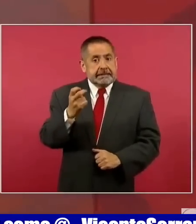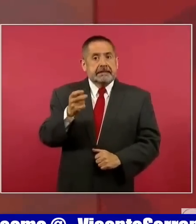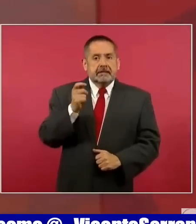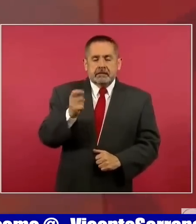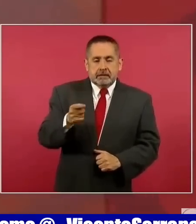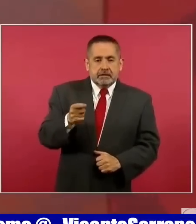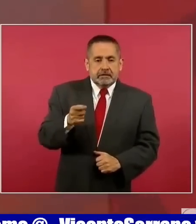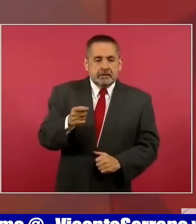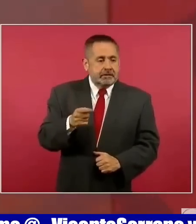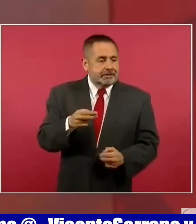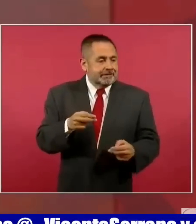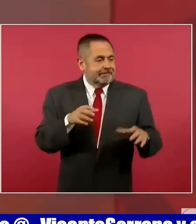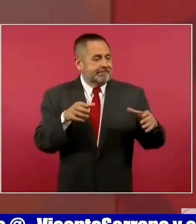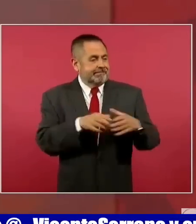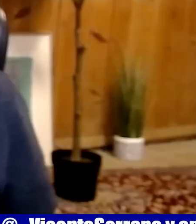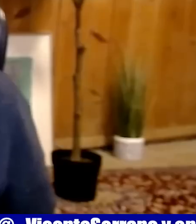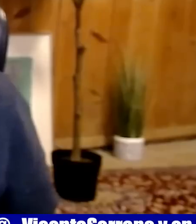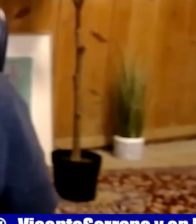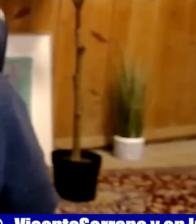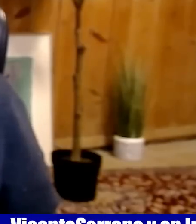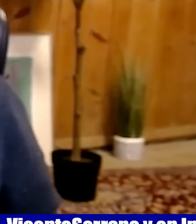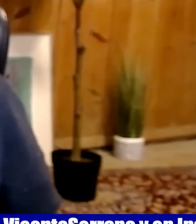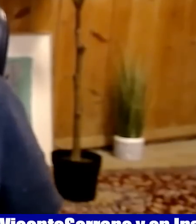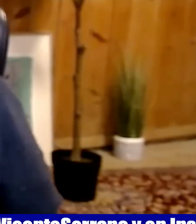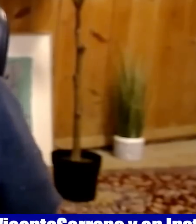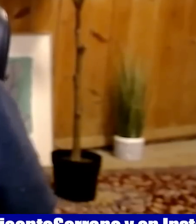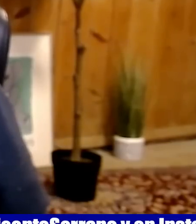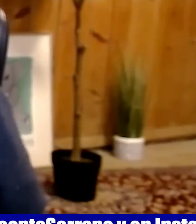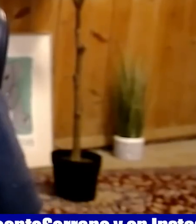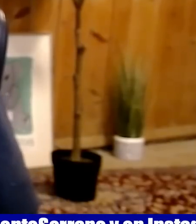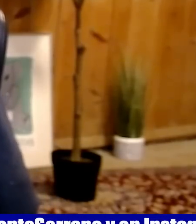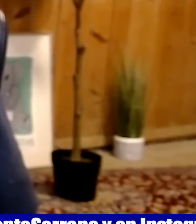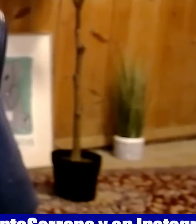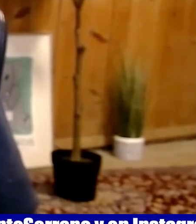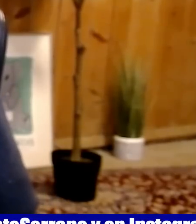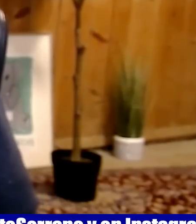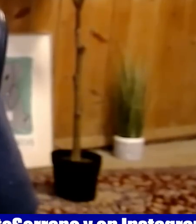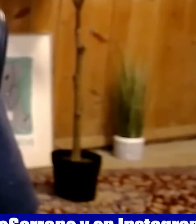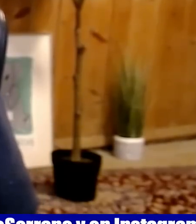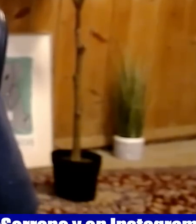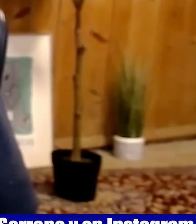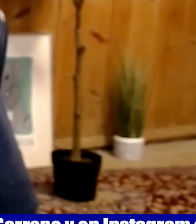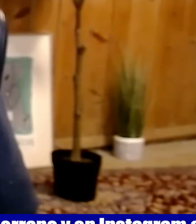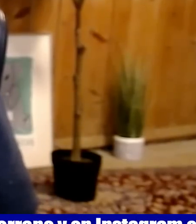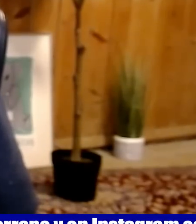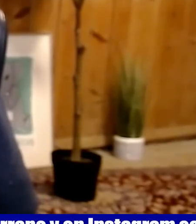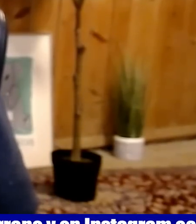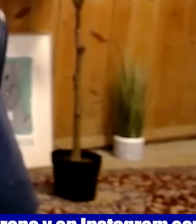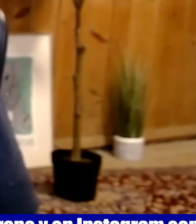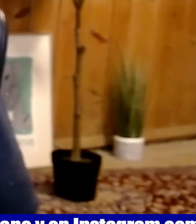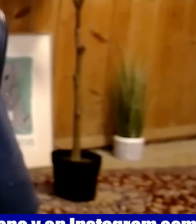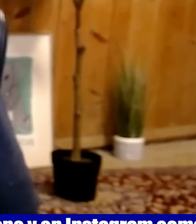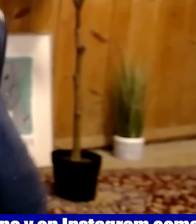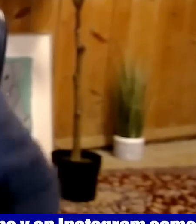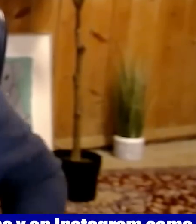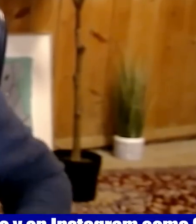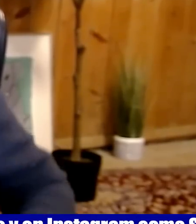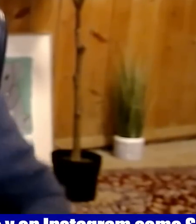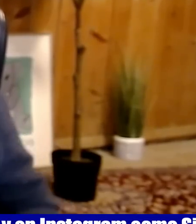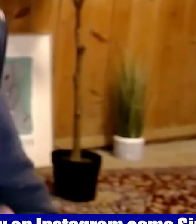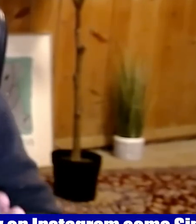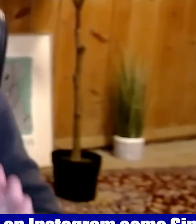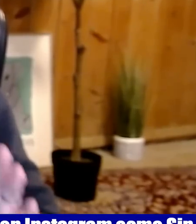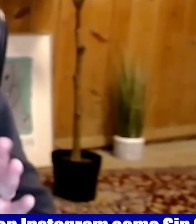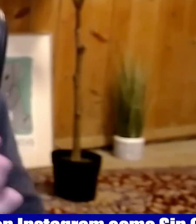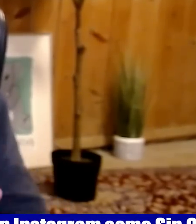países que optan por eso y saben que yo no lo pago y se acabó, ¿no? Vamos a seguir pagándolo, vamos a seguir pagándolo.